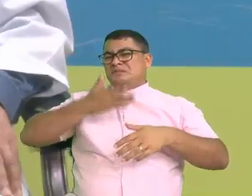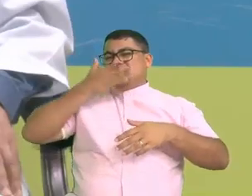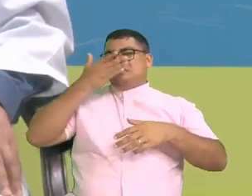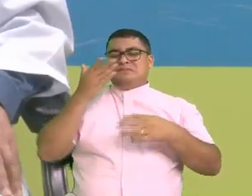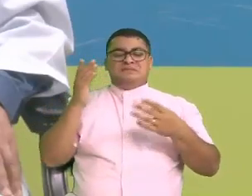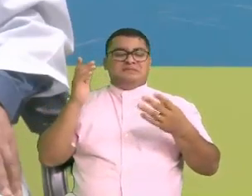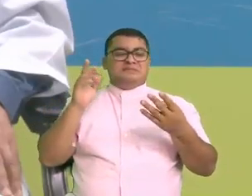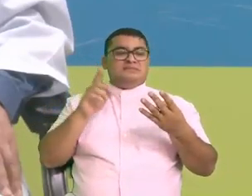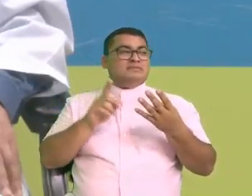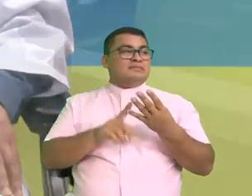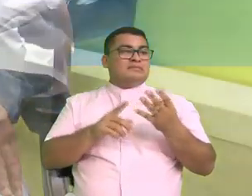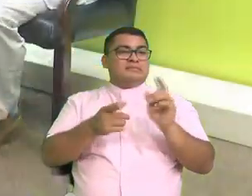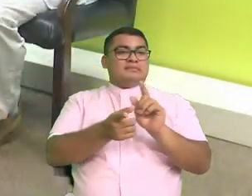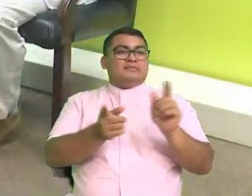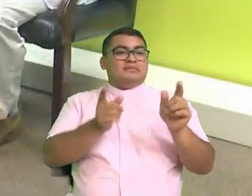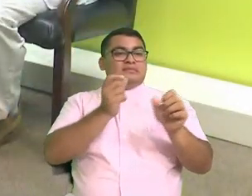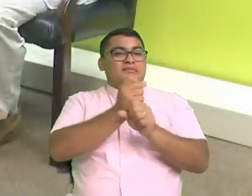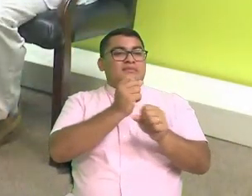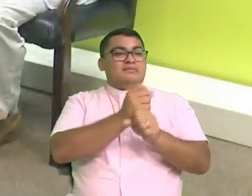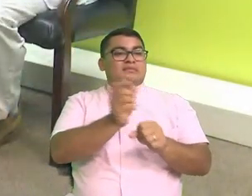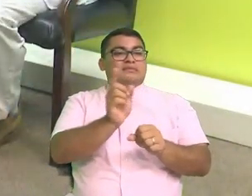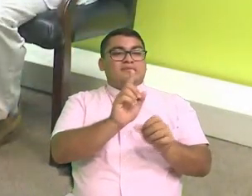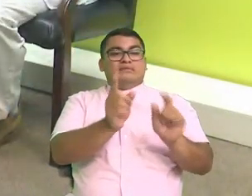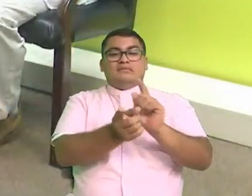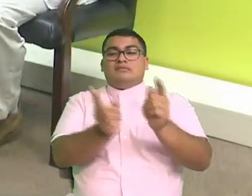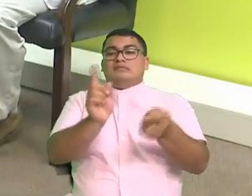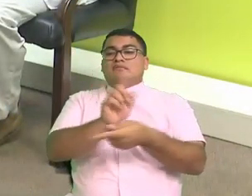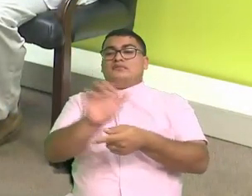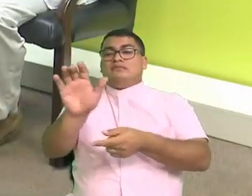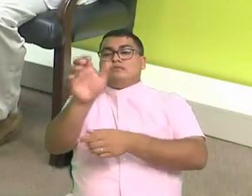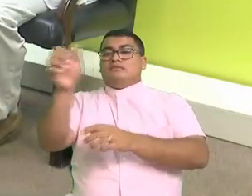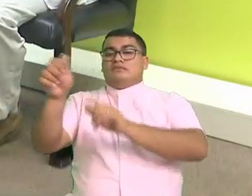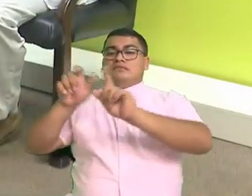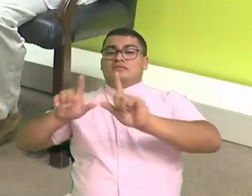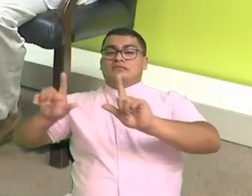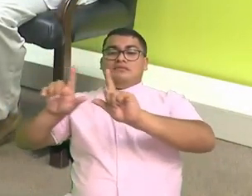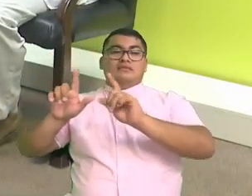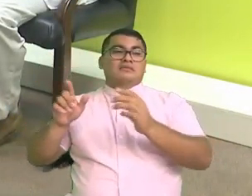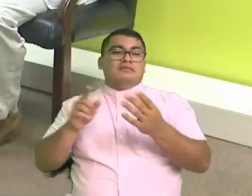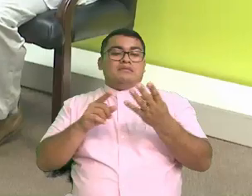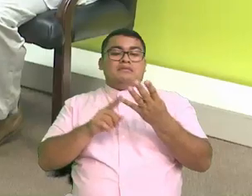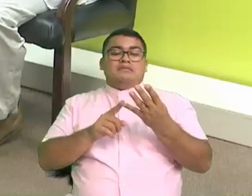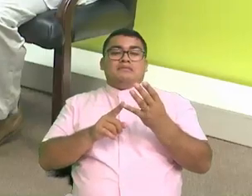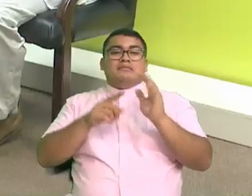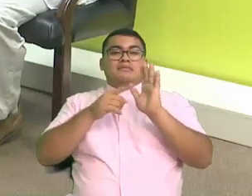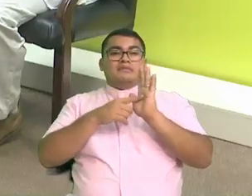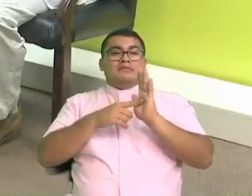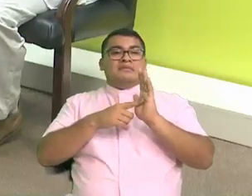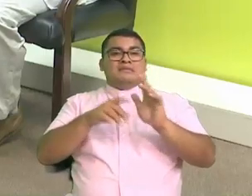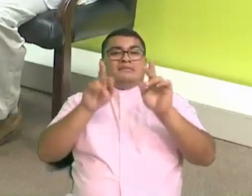hay que cambiarlo de área de trabajo. Si es una persona de que